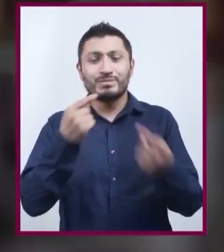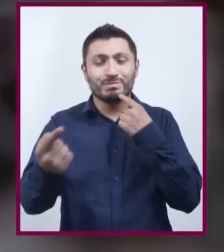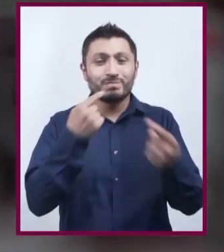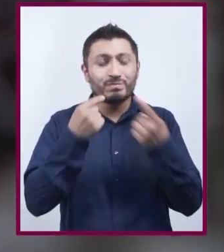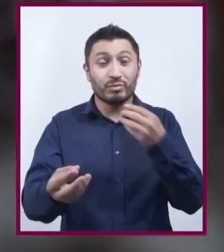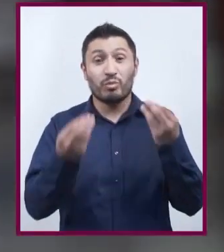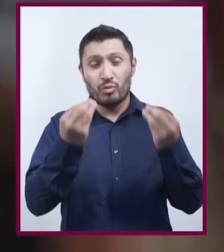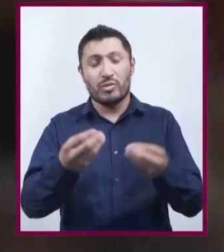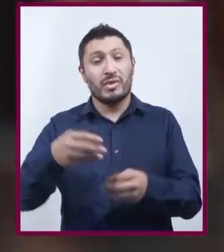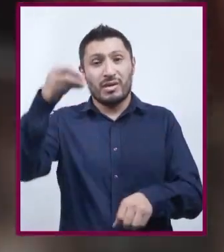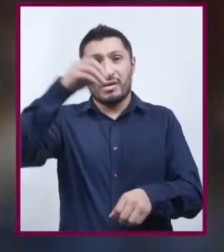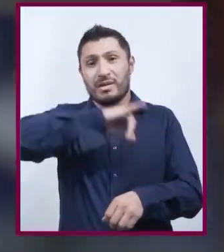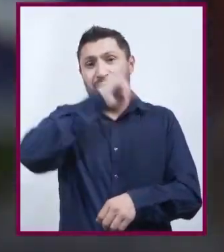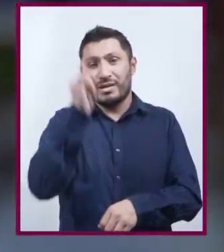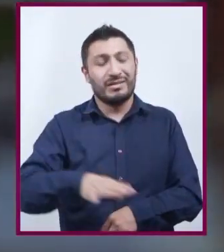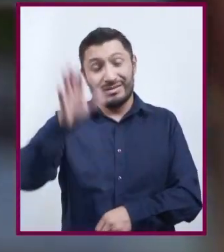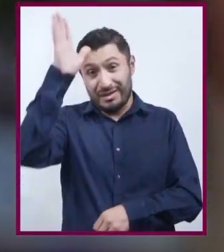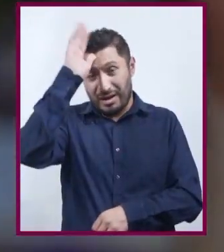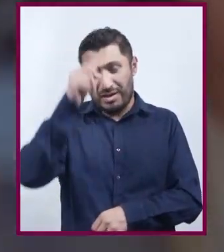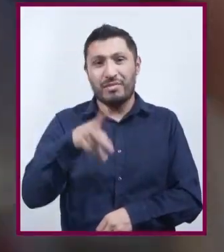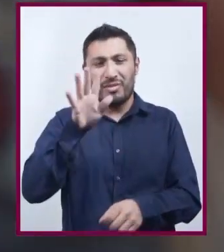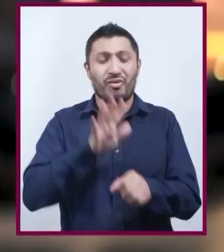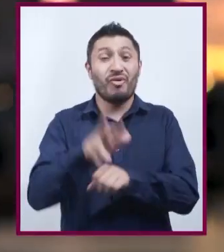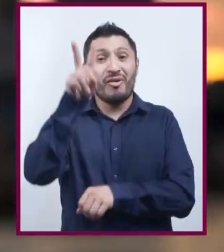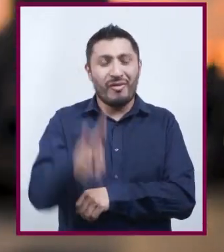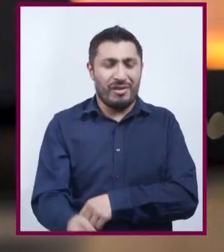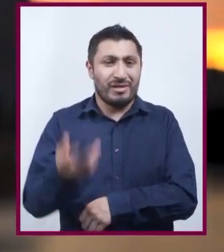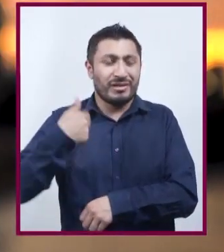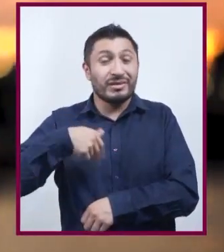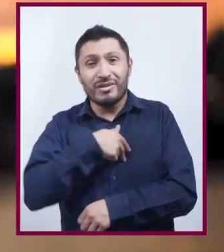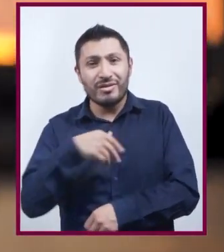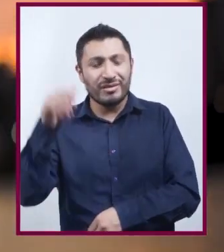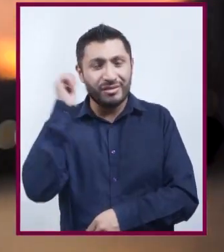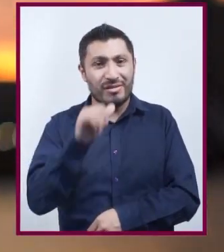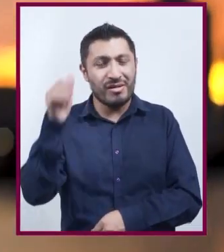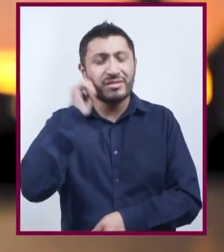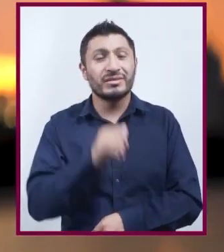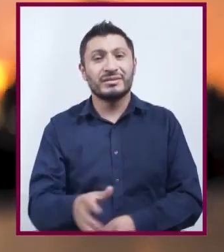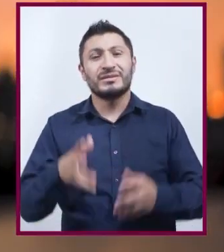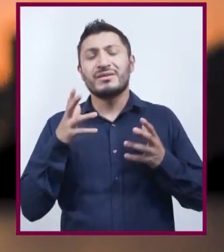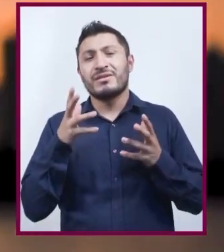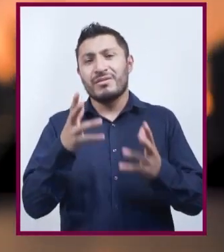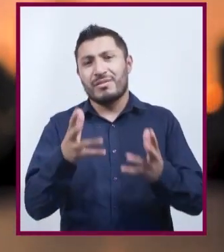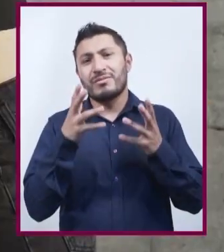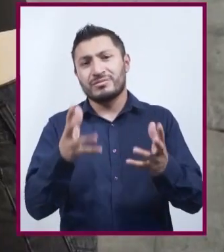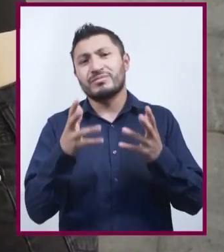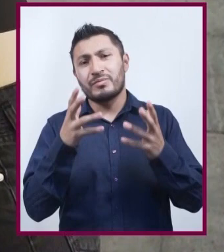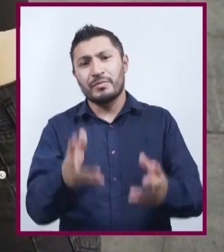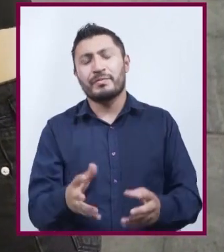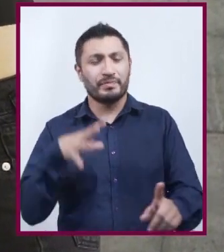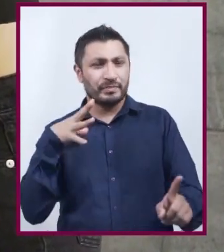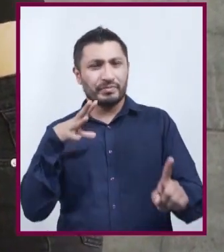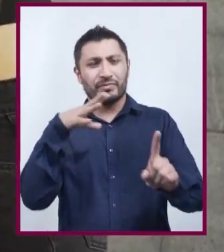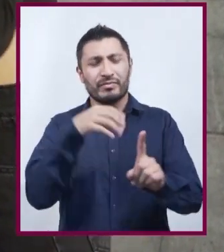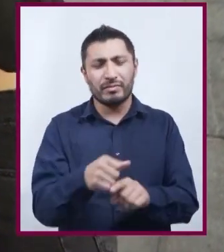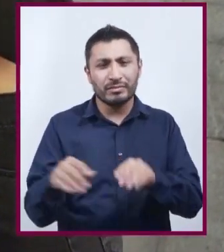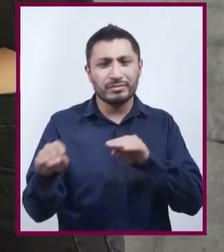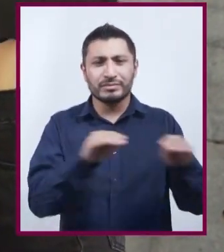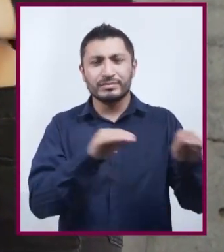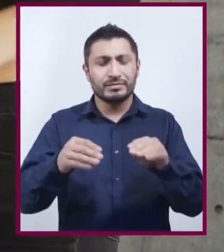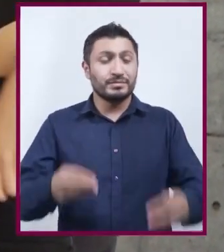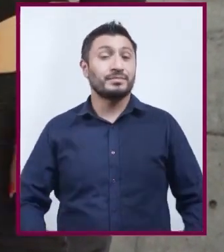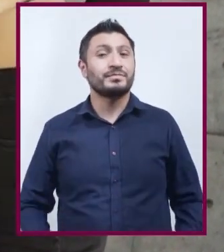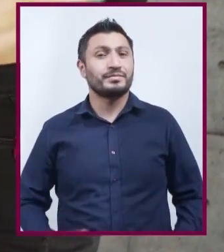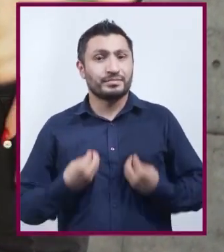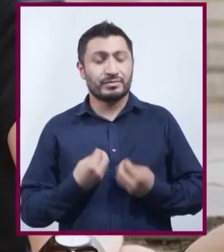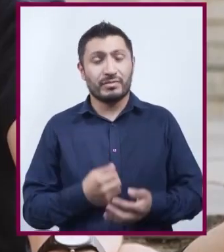Podemos debatirlo muchísimo y no nos pondríamos de acuerdo. Lo que sí es cierto es que nuestra especie siempre ha tenido la obsesión de capturar